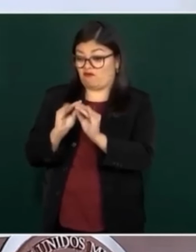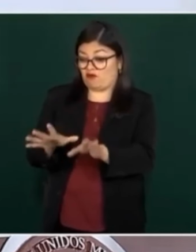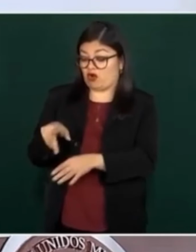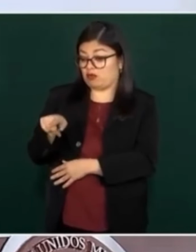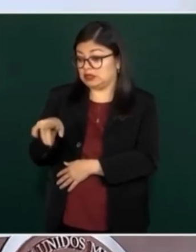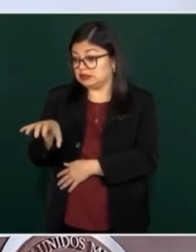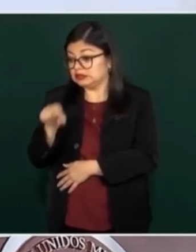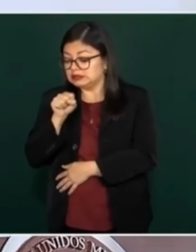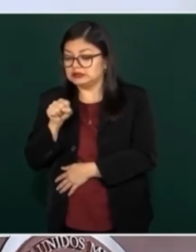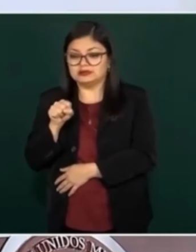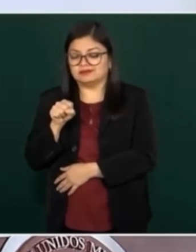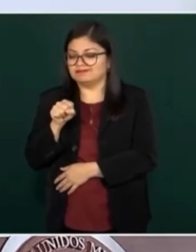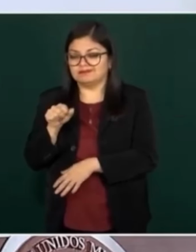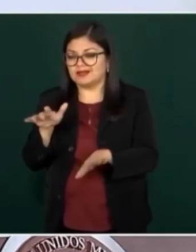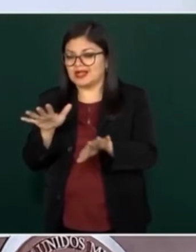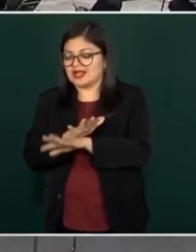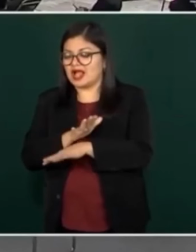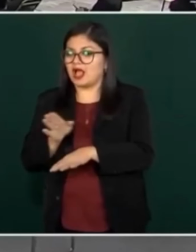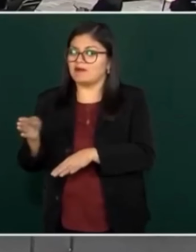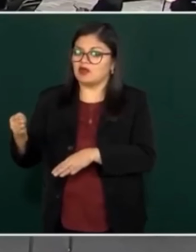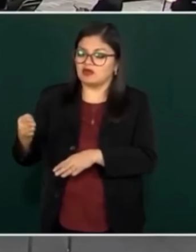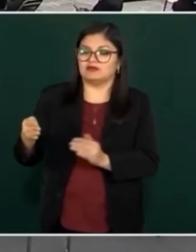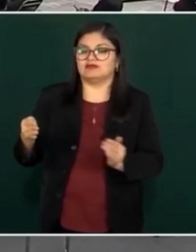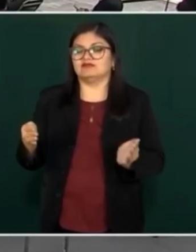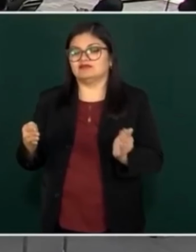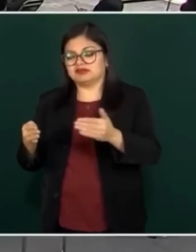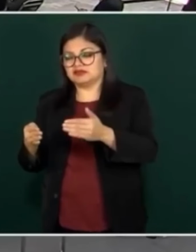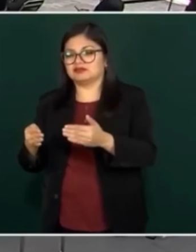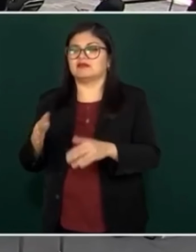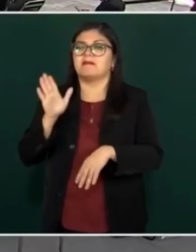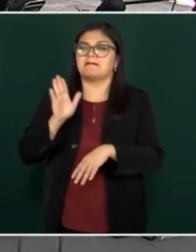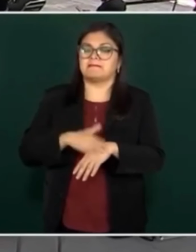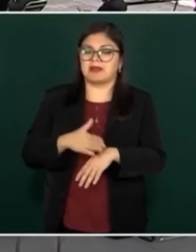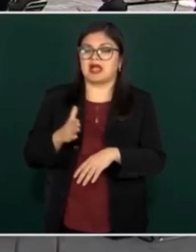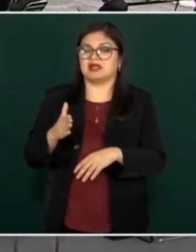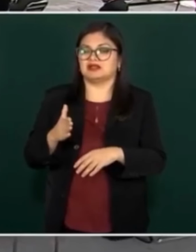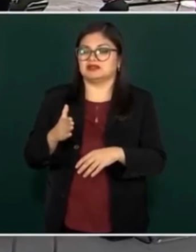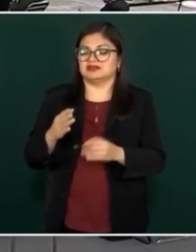vamos cambiando de algunas áreas. Ha habido aseguramientos,